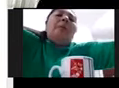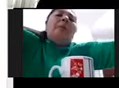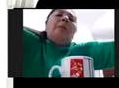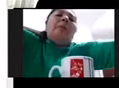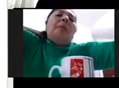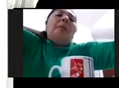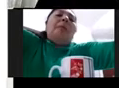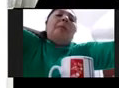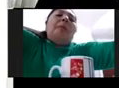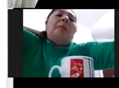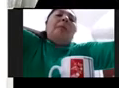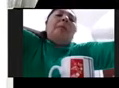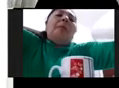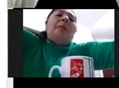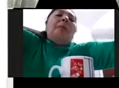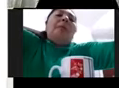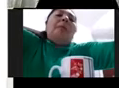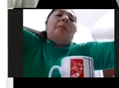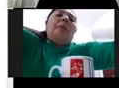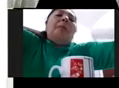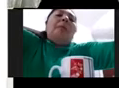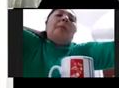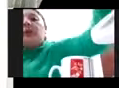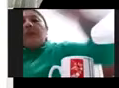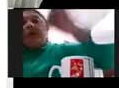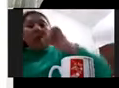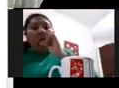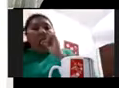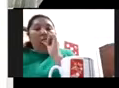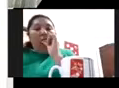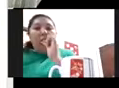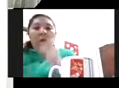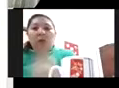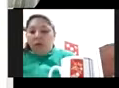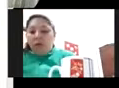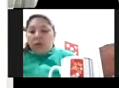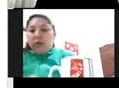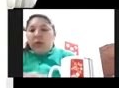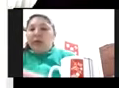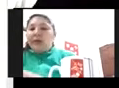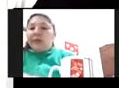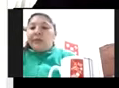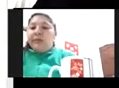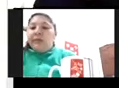la flexibilidad y el formalismo. En ese sentido,